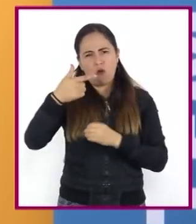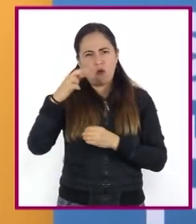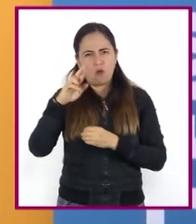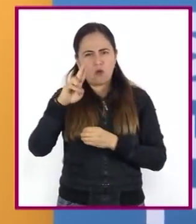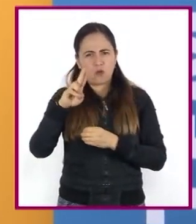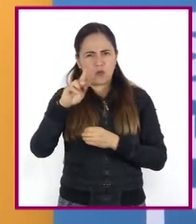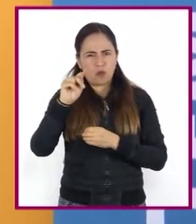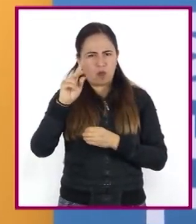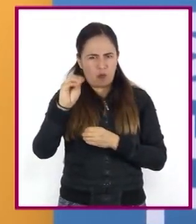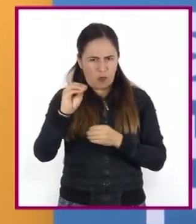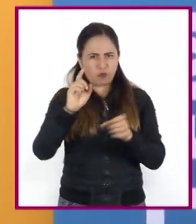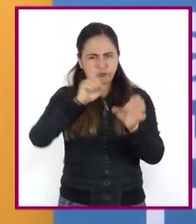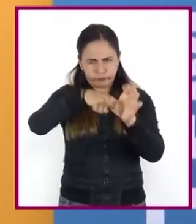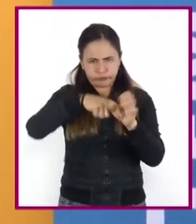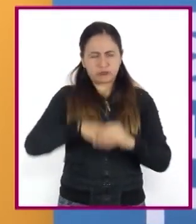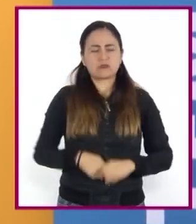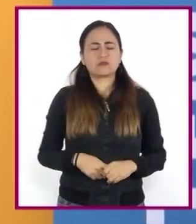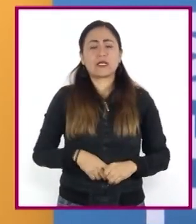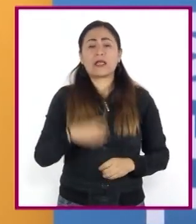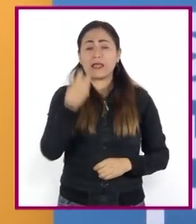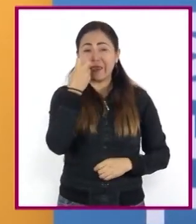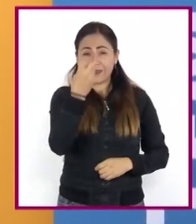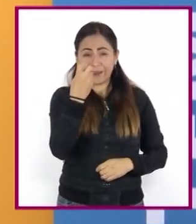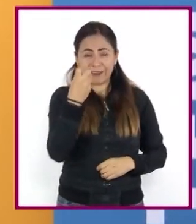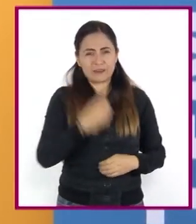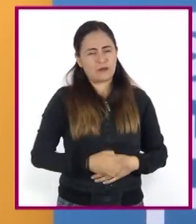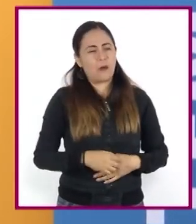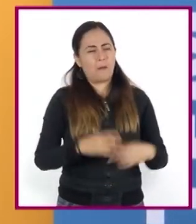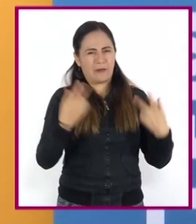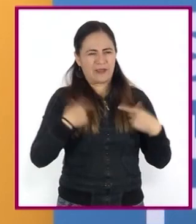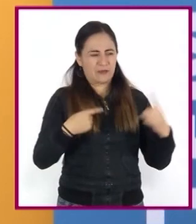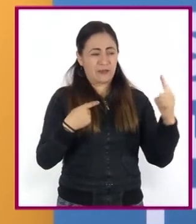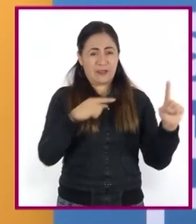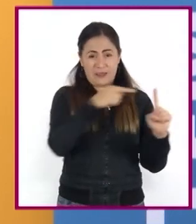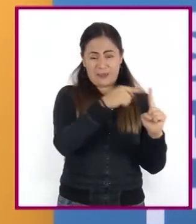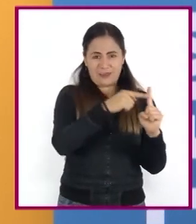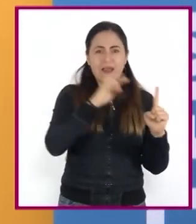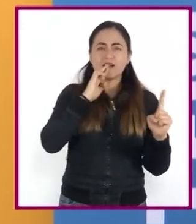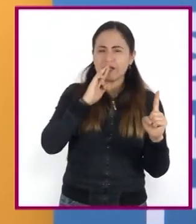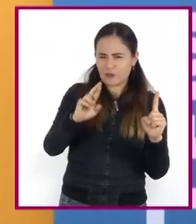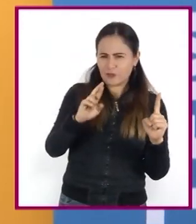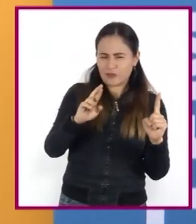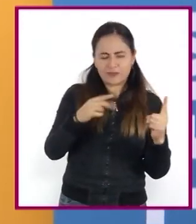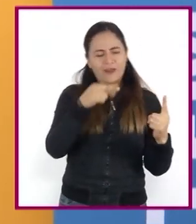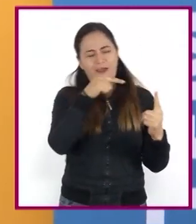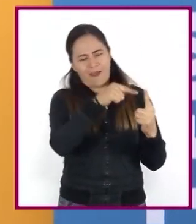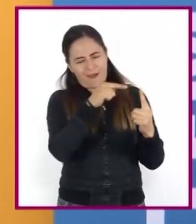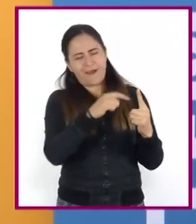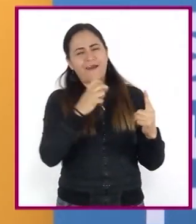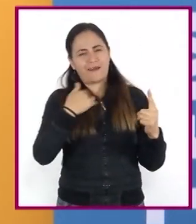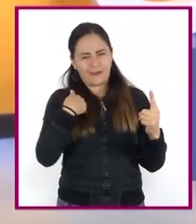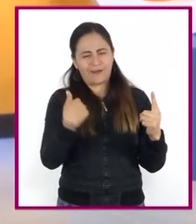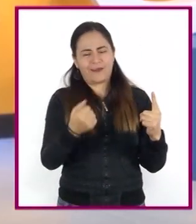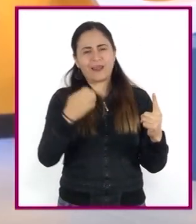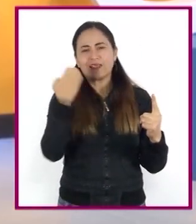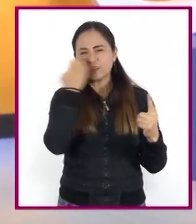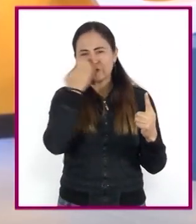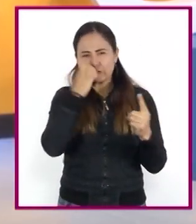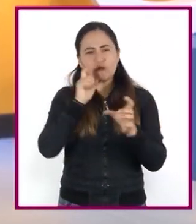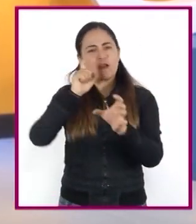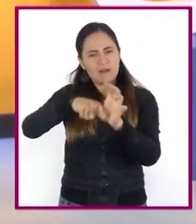permitió verificar que la persona que contestaba dicha encuesta efectivamente pertenecía a la escuela.